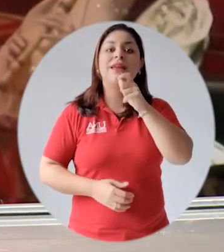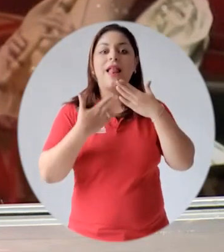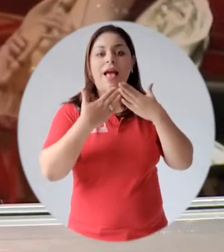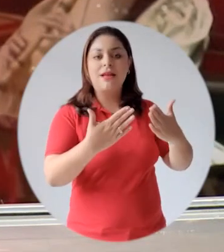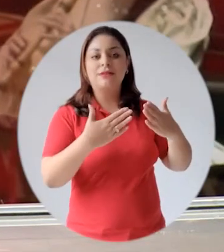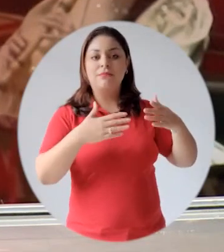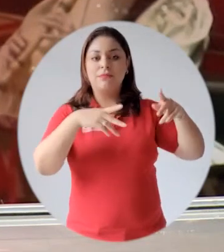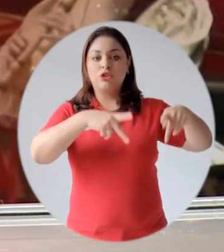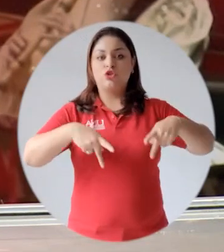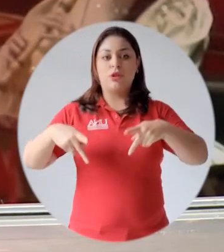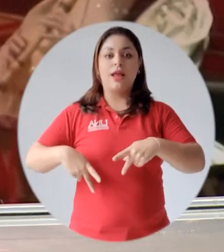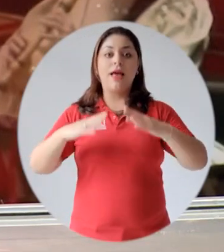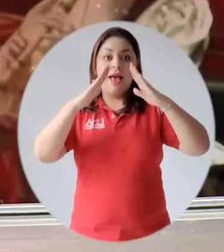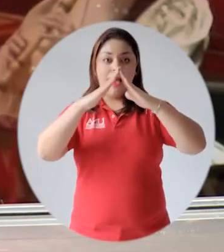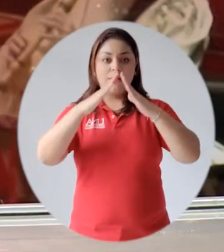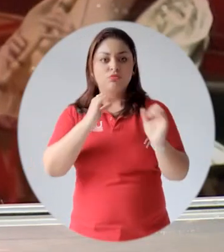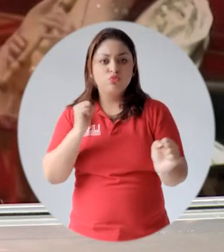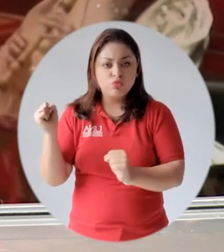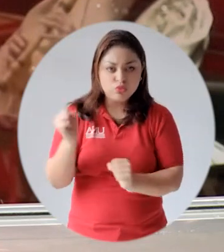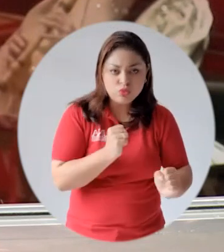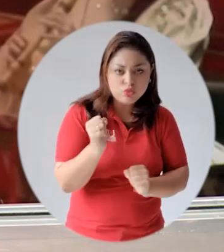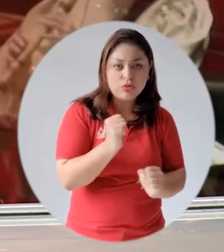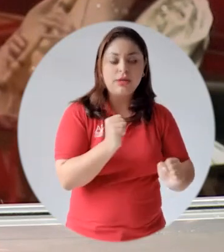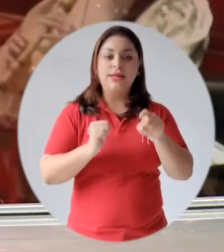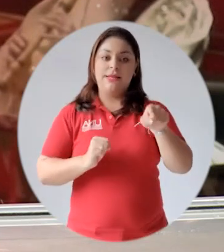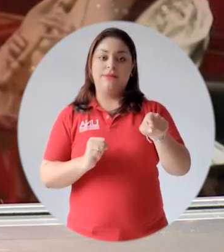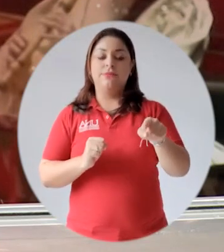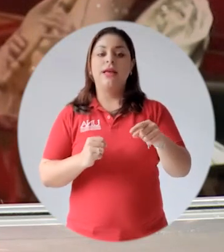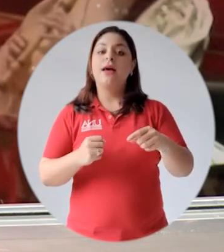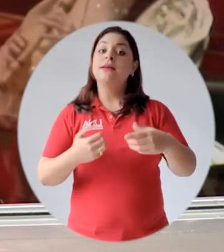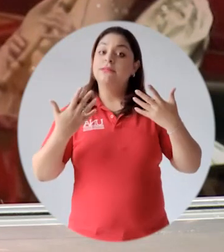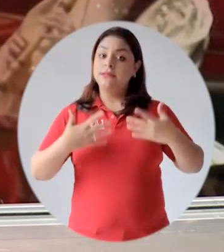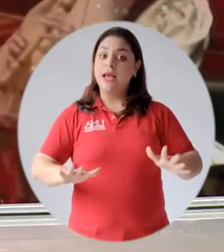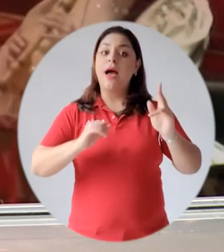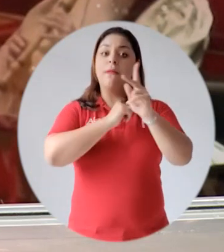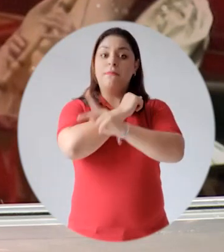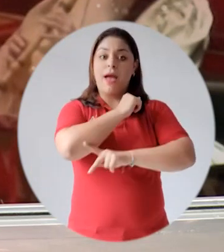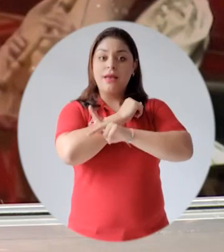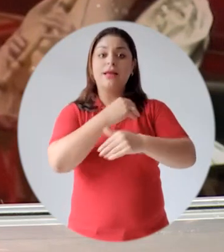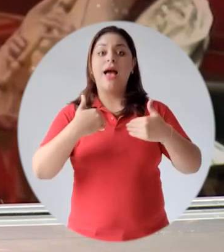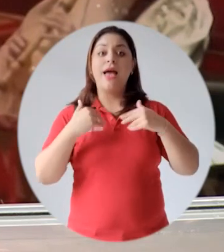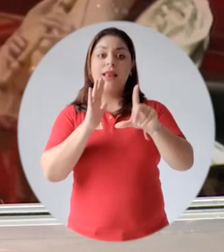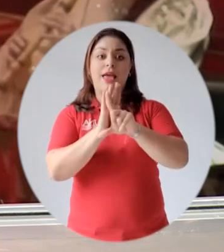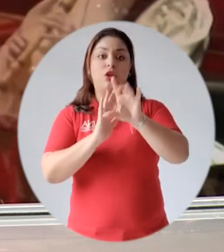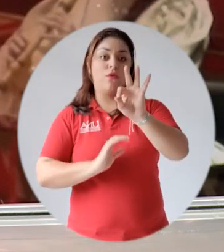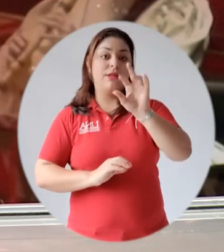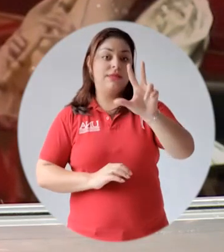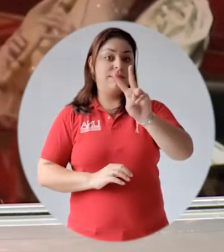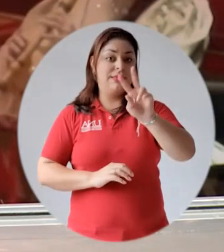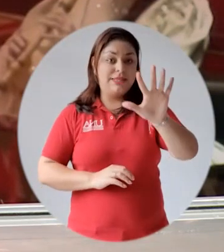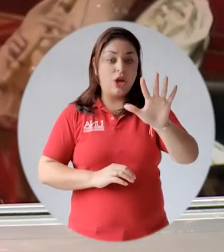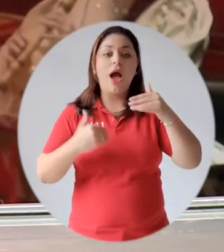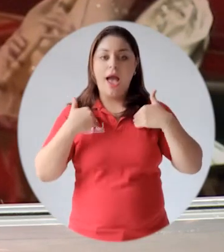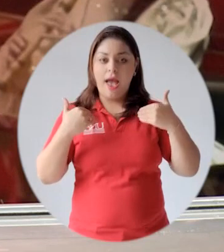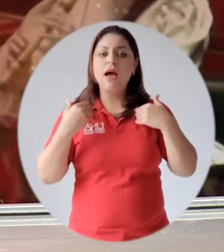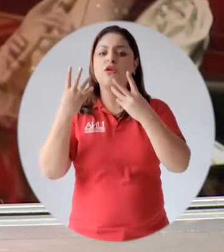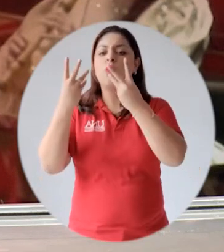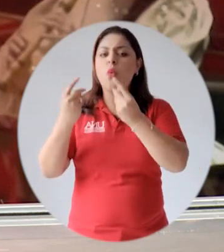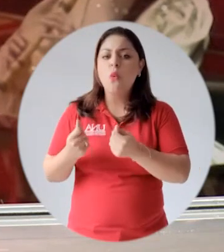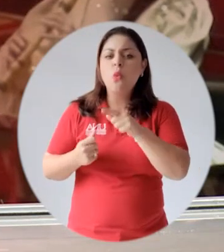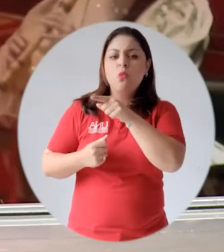medirlo y visibilizarlo. Y justamente el país cuenta ya con una ley, la 9325, para contabilizar el trabajo doméstico